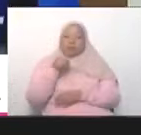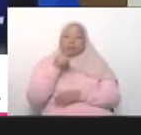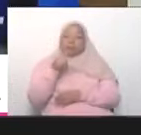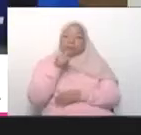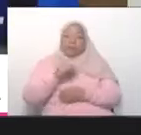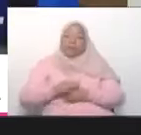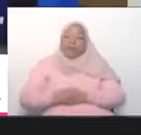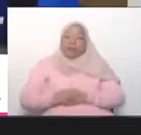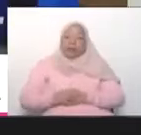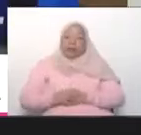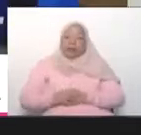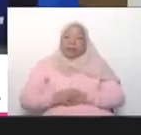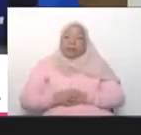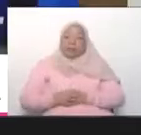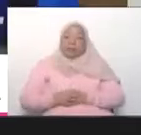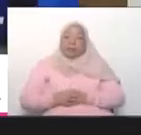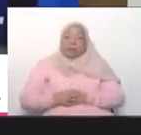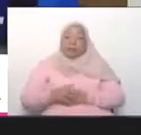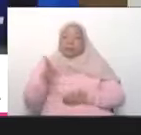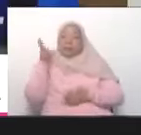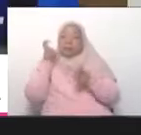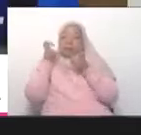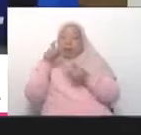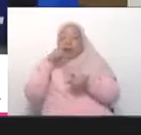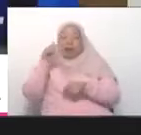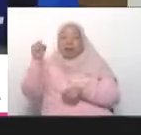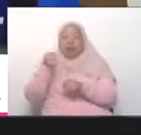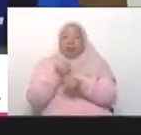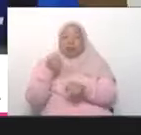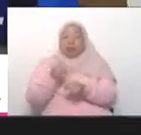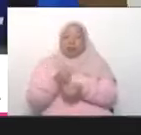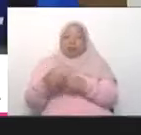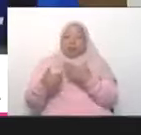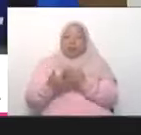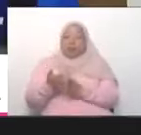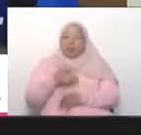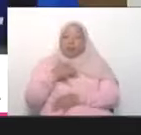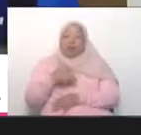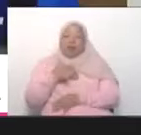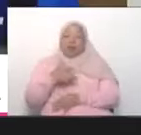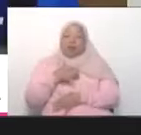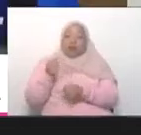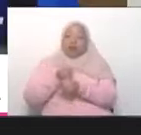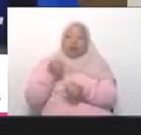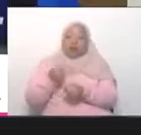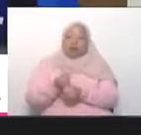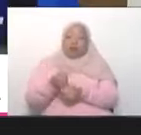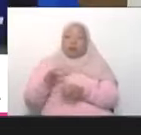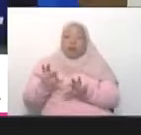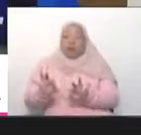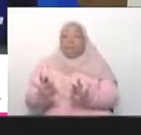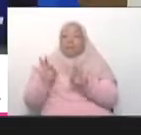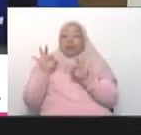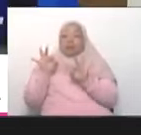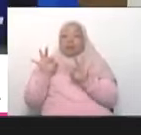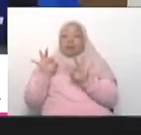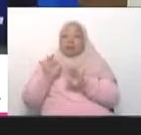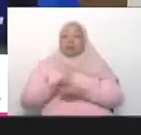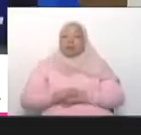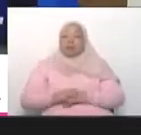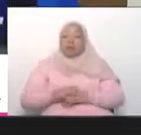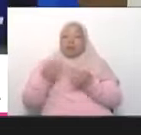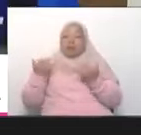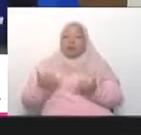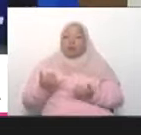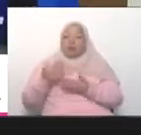es mundial. No, mira, cuando uno escucha la gaita, es un sentimiento especial. La